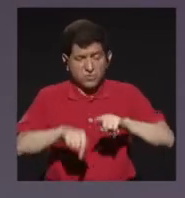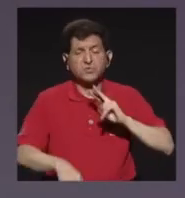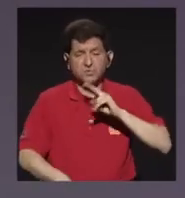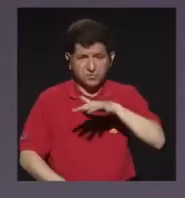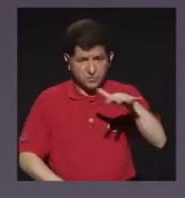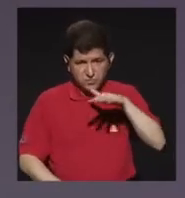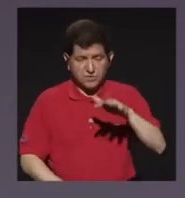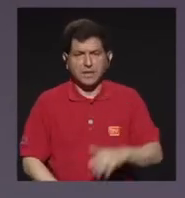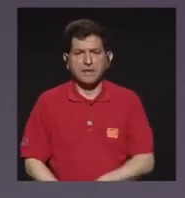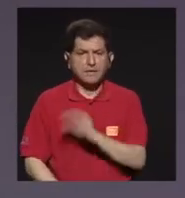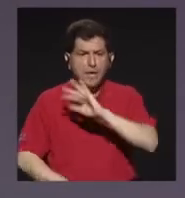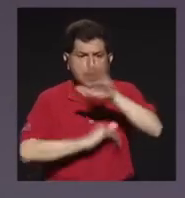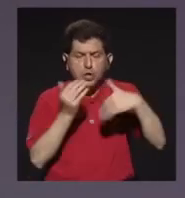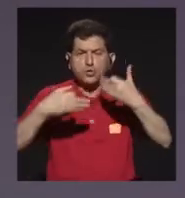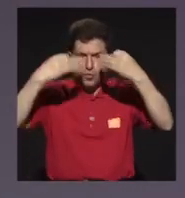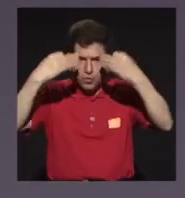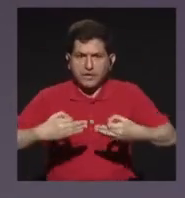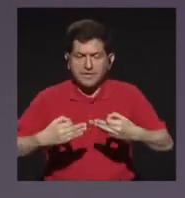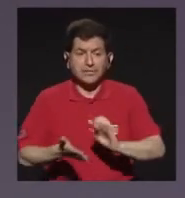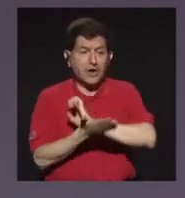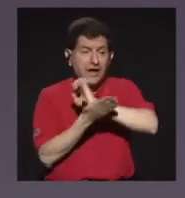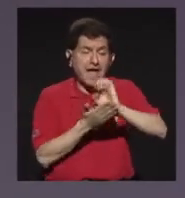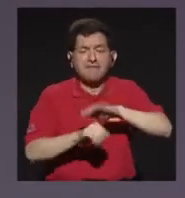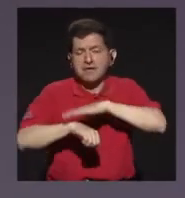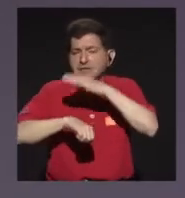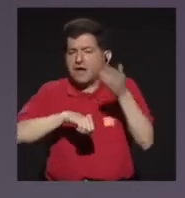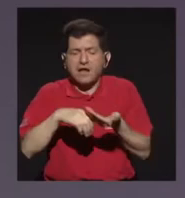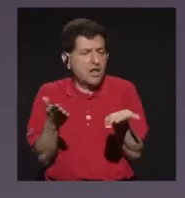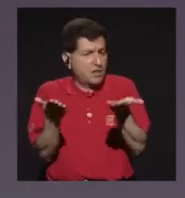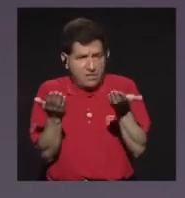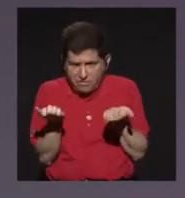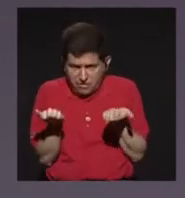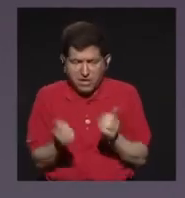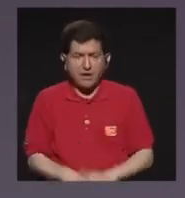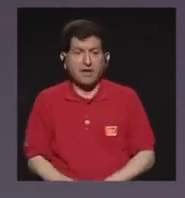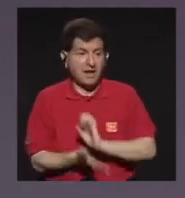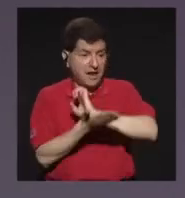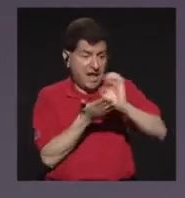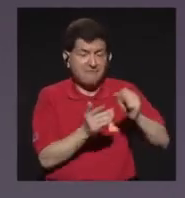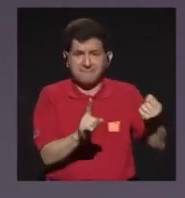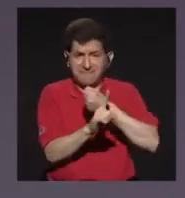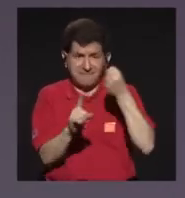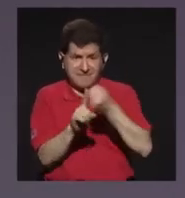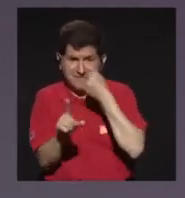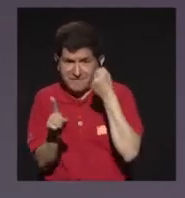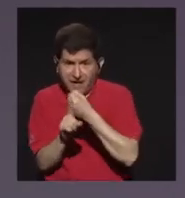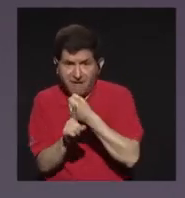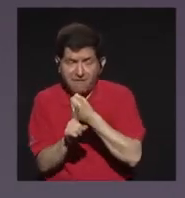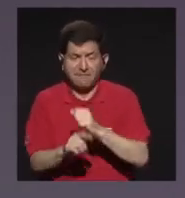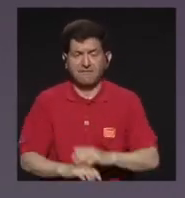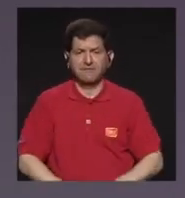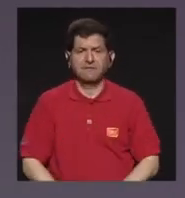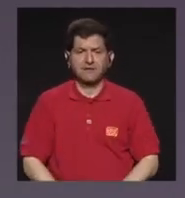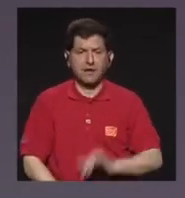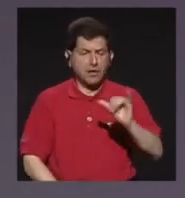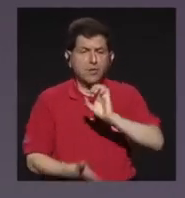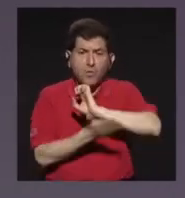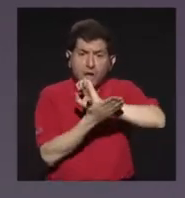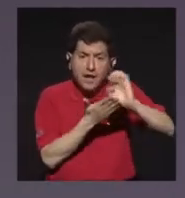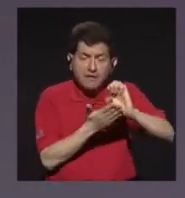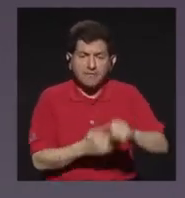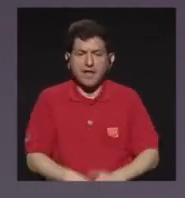de tomar todas las medidas para evitar embarazos no deseados, para evitar violencia, situaciones de violencia, para